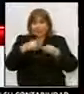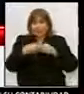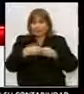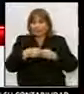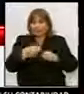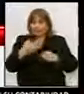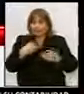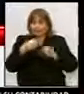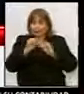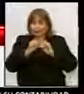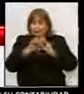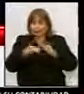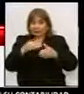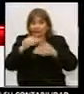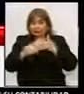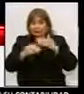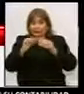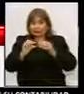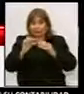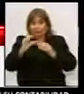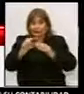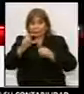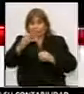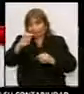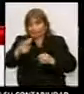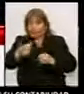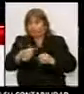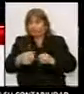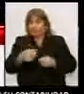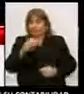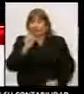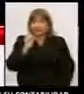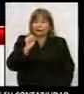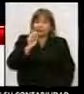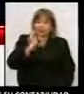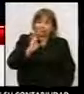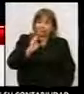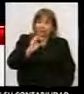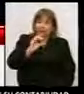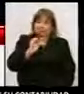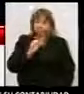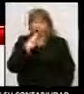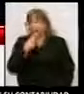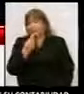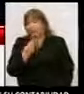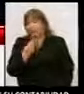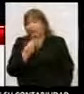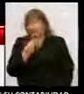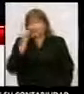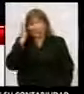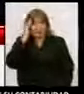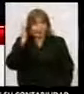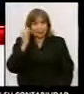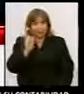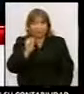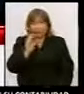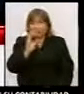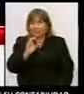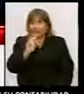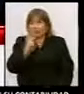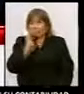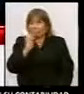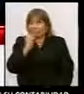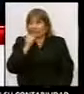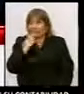que esclarecerse y cómo se ha ido armando toda esta situación. La SBS también quisiera aclarar, la SBS sabía del problema, pero